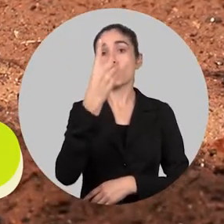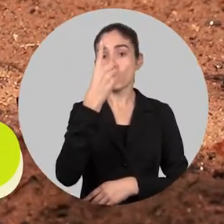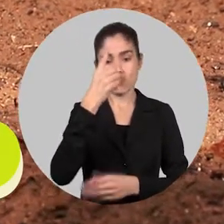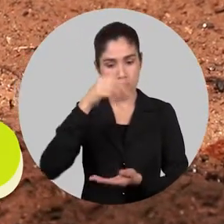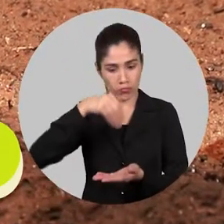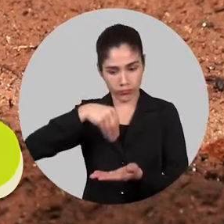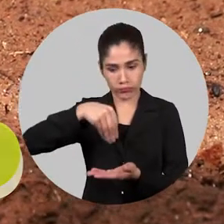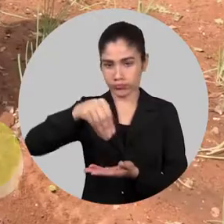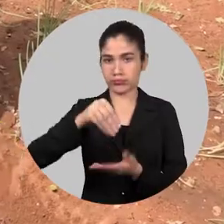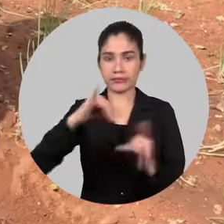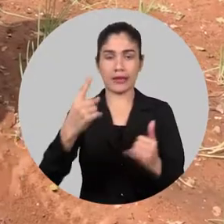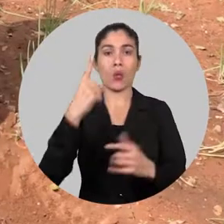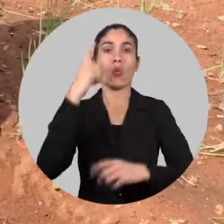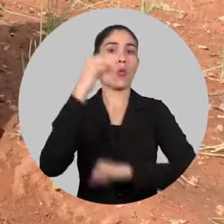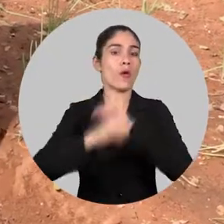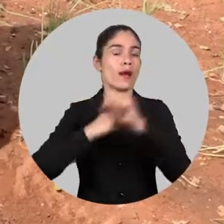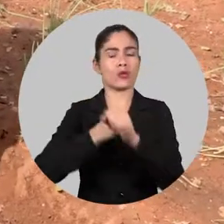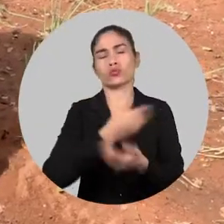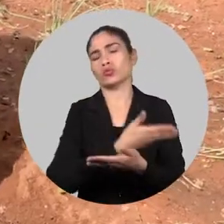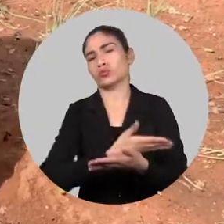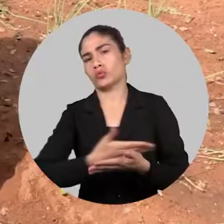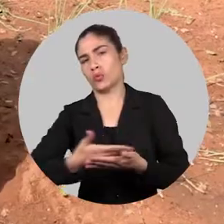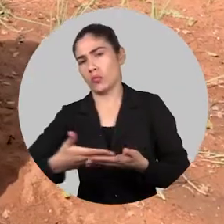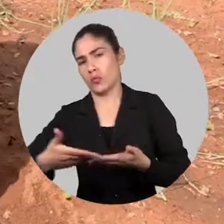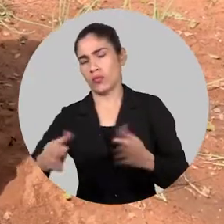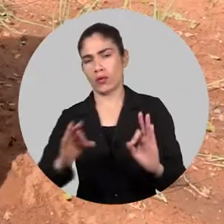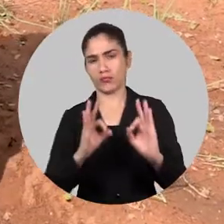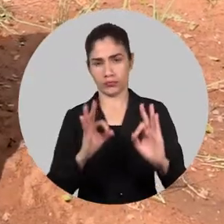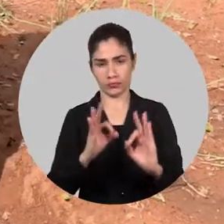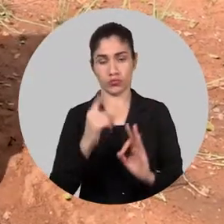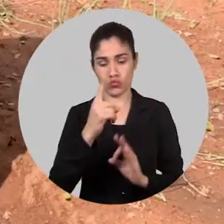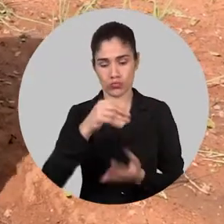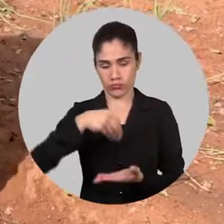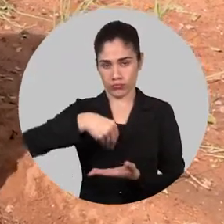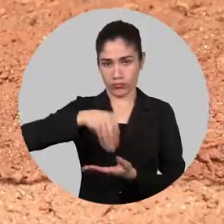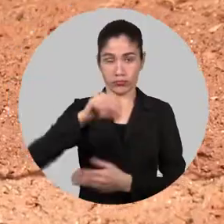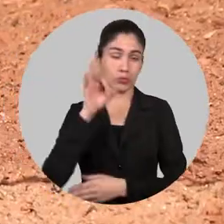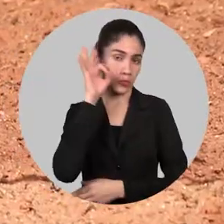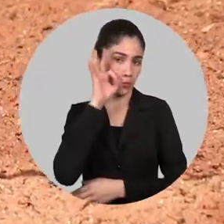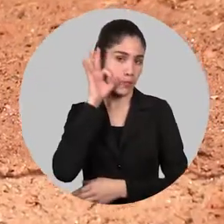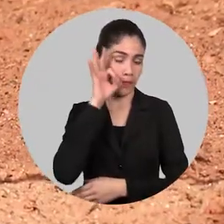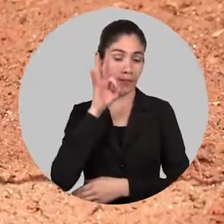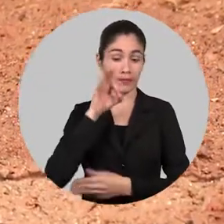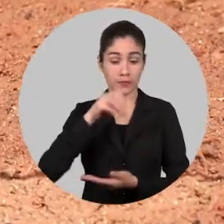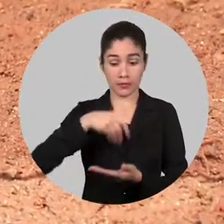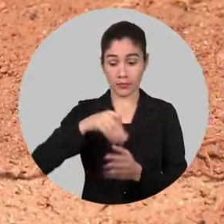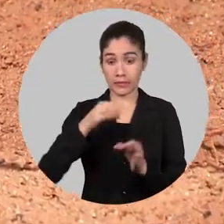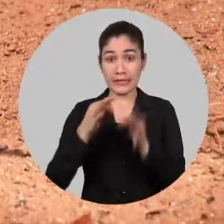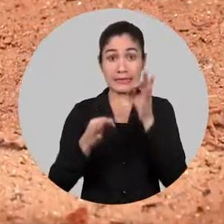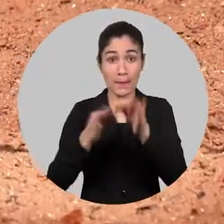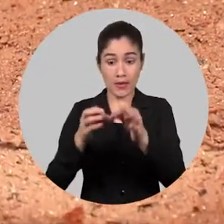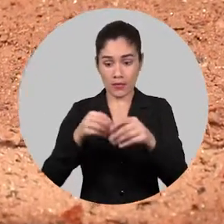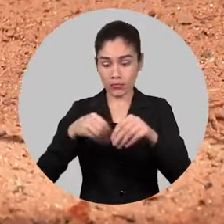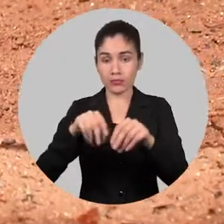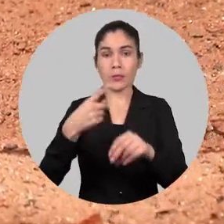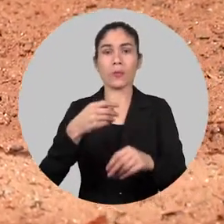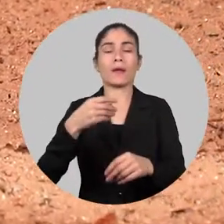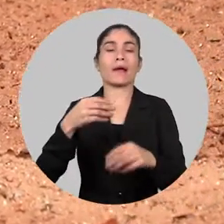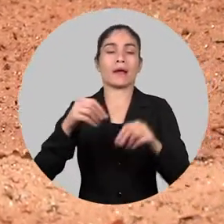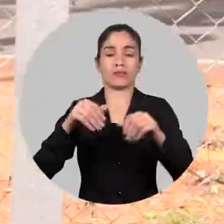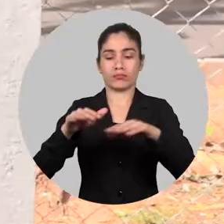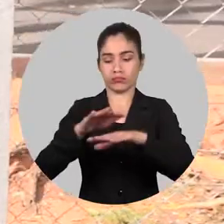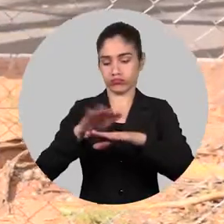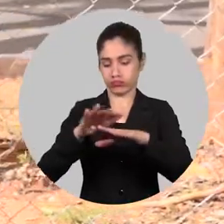haya suficiente de todo el año, pero practican la cantidad de chapo, un poquito de